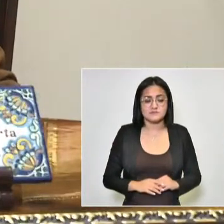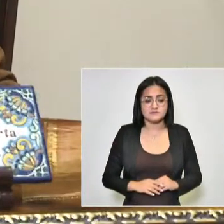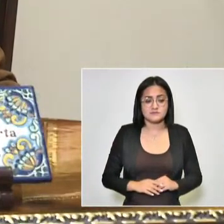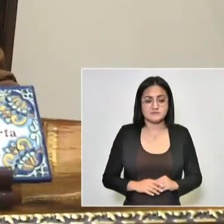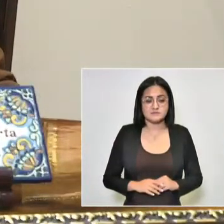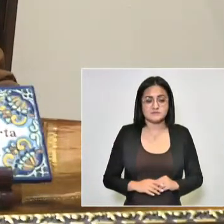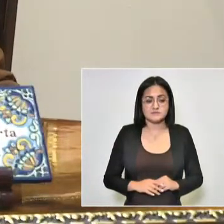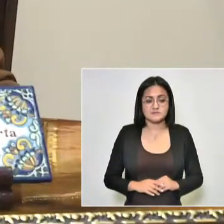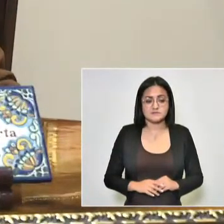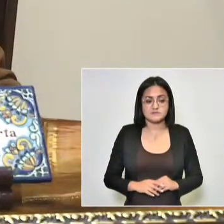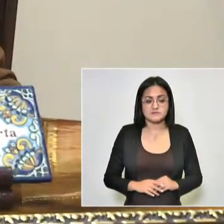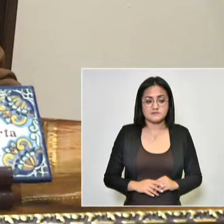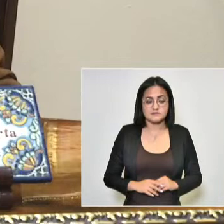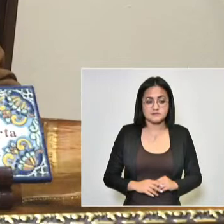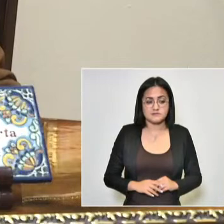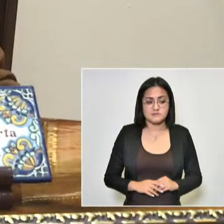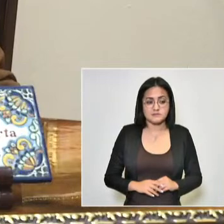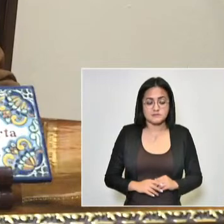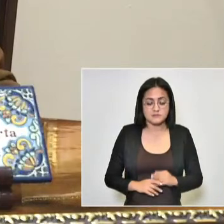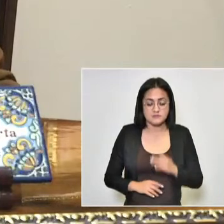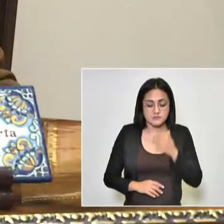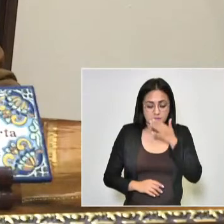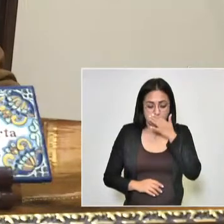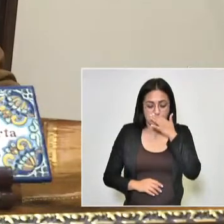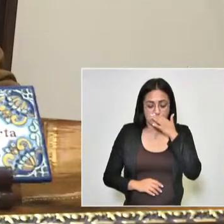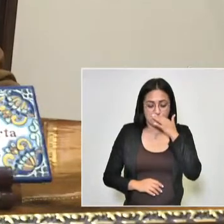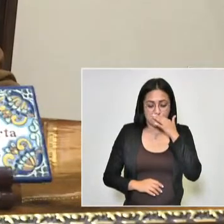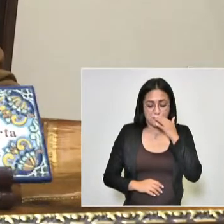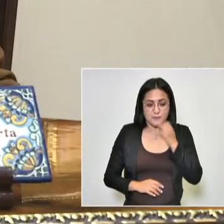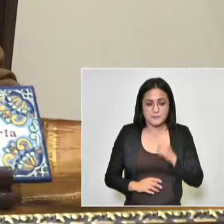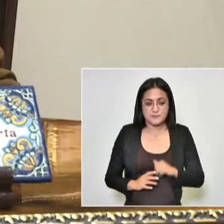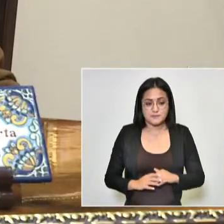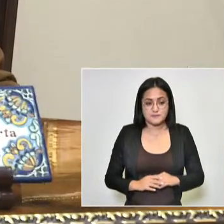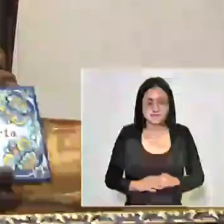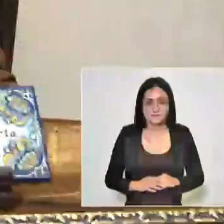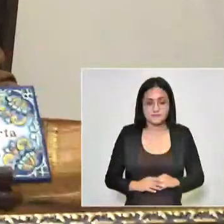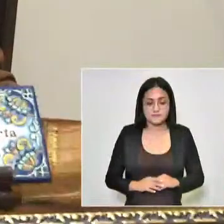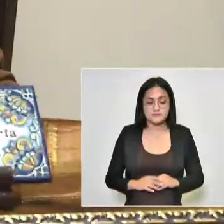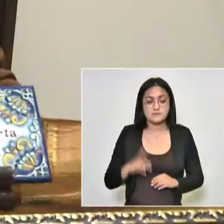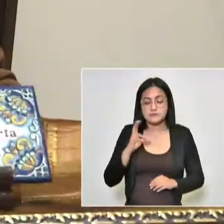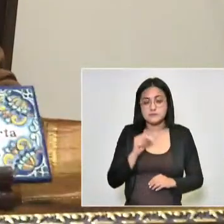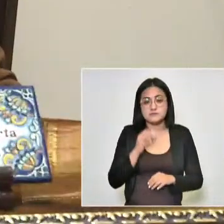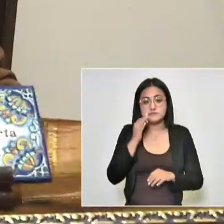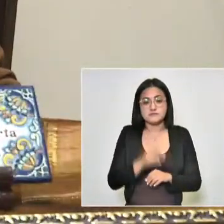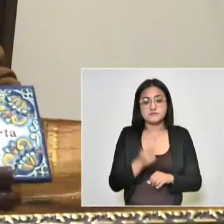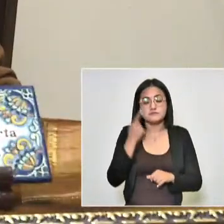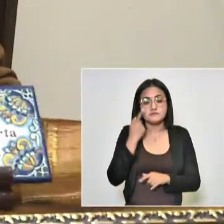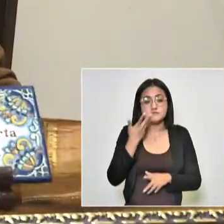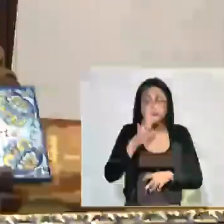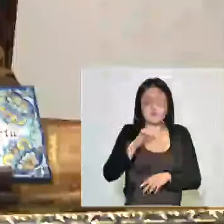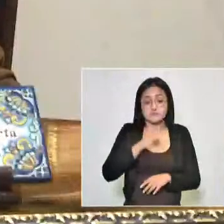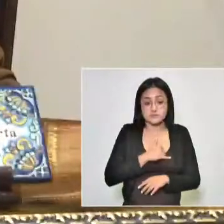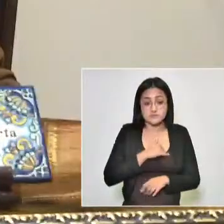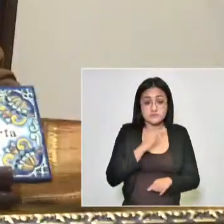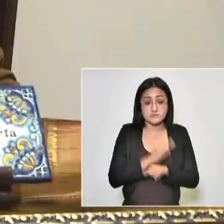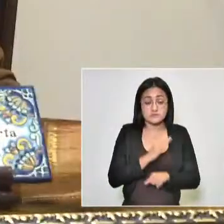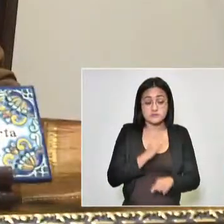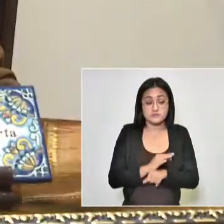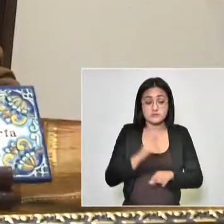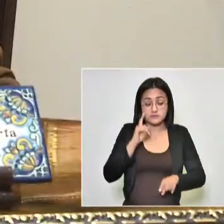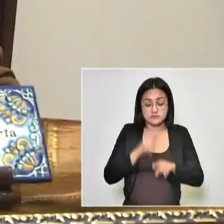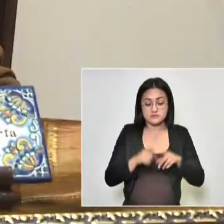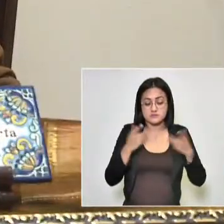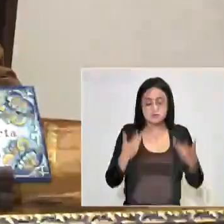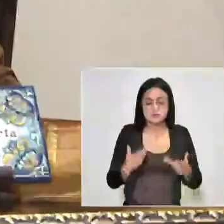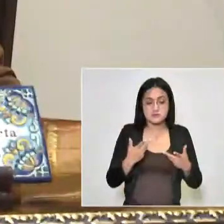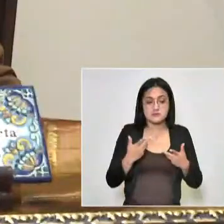Sí las tengo. Entonces, pero no sería correcto que yo diera una opinión antes